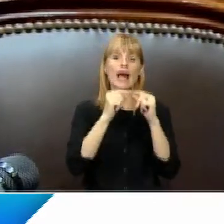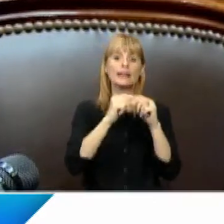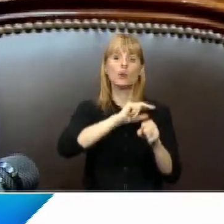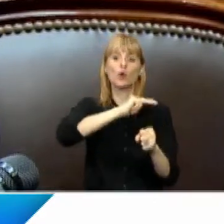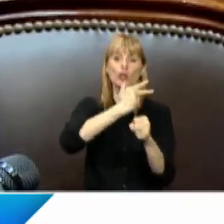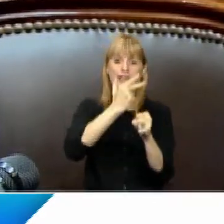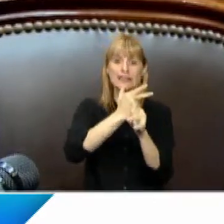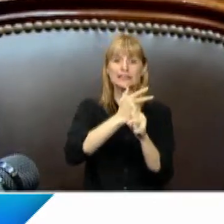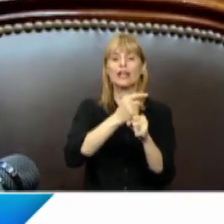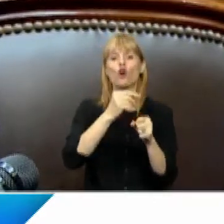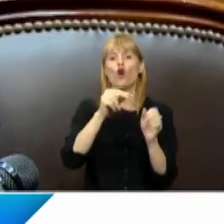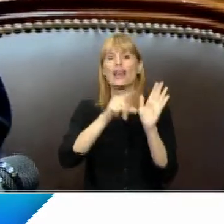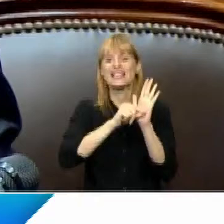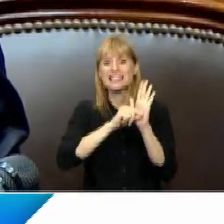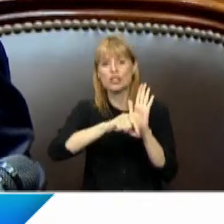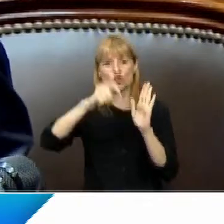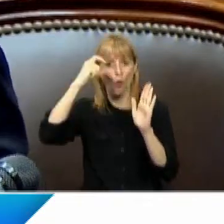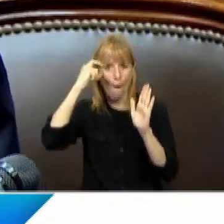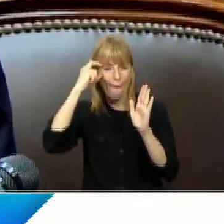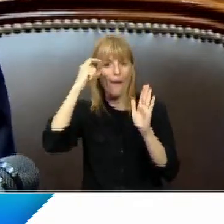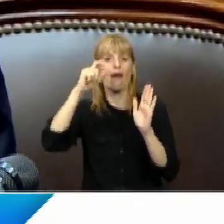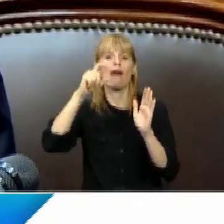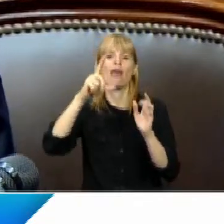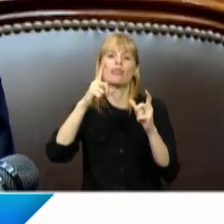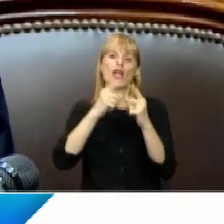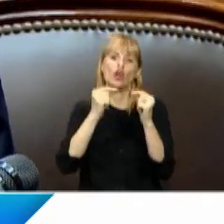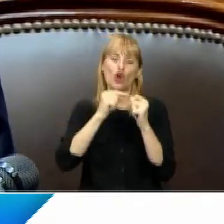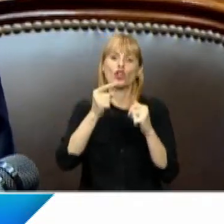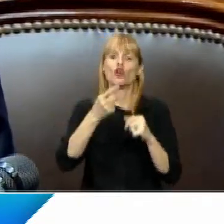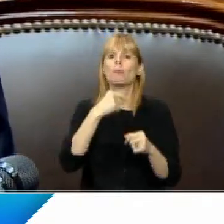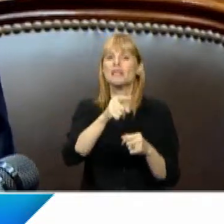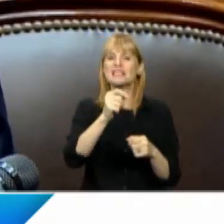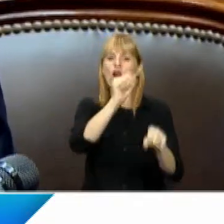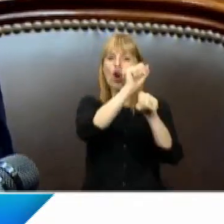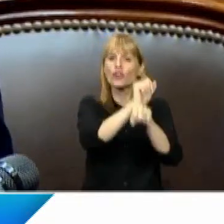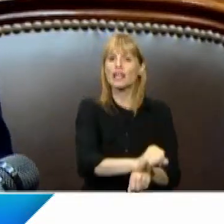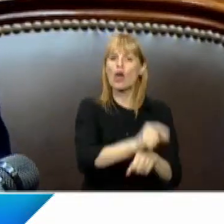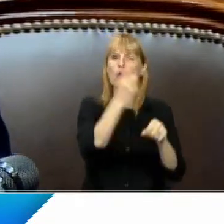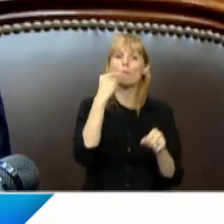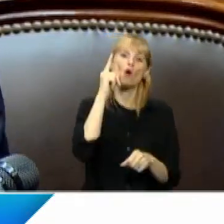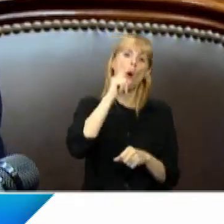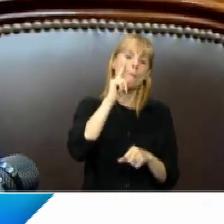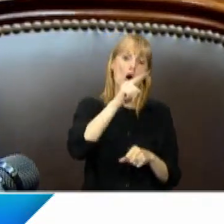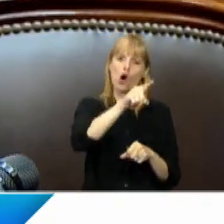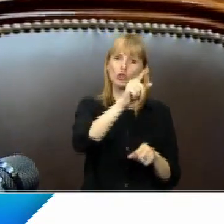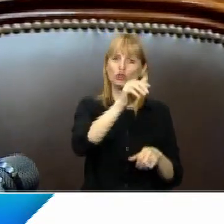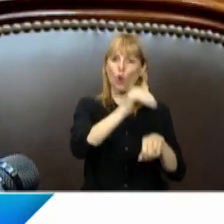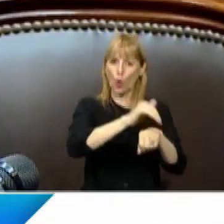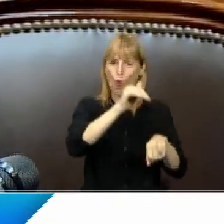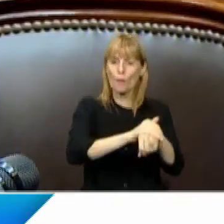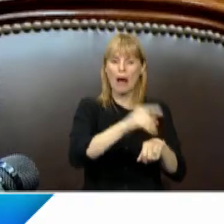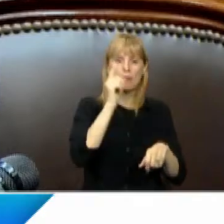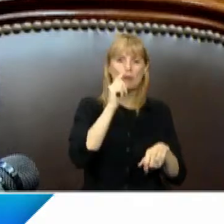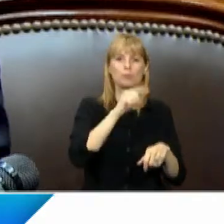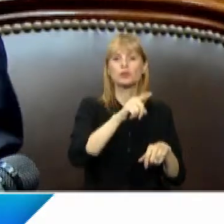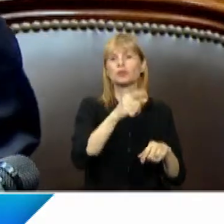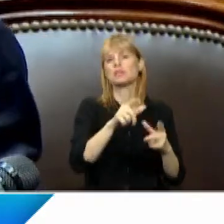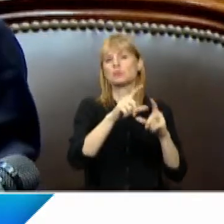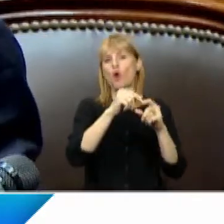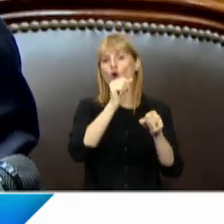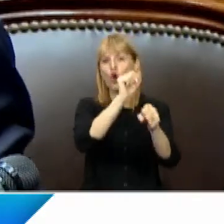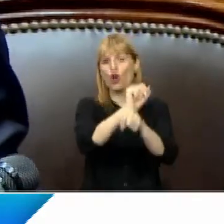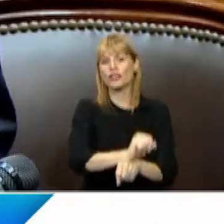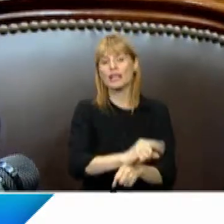del Código Electoral, dice que los condenados por delitos dolosos o penas privativas de la libertad y por sentencias ejecutoriadas en el término de la condena no